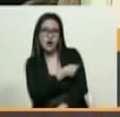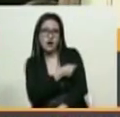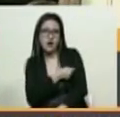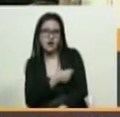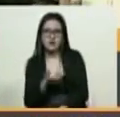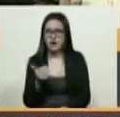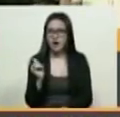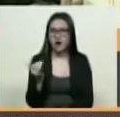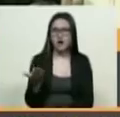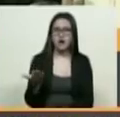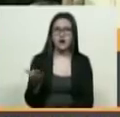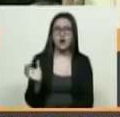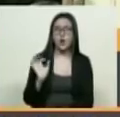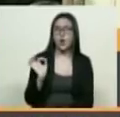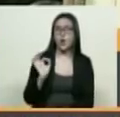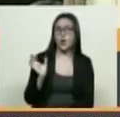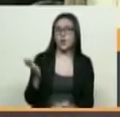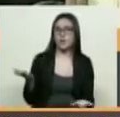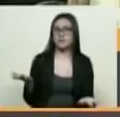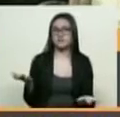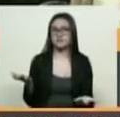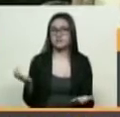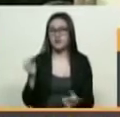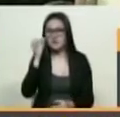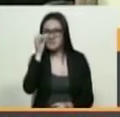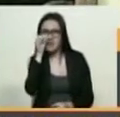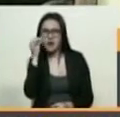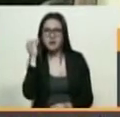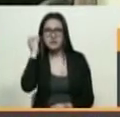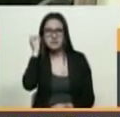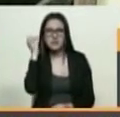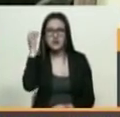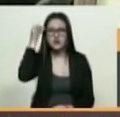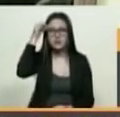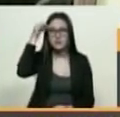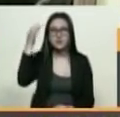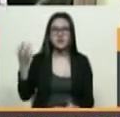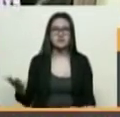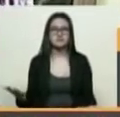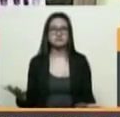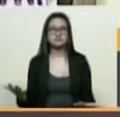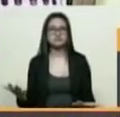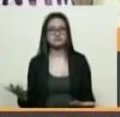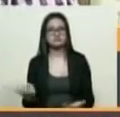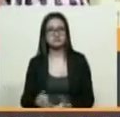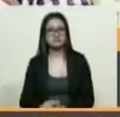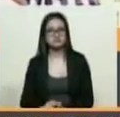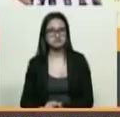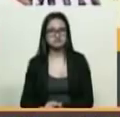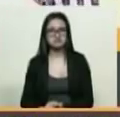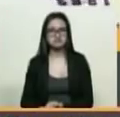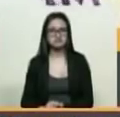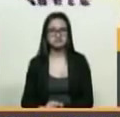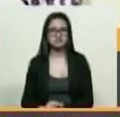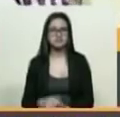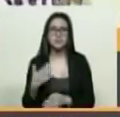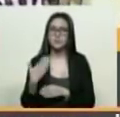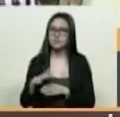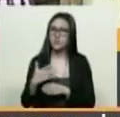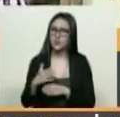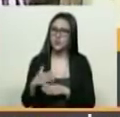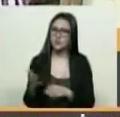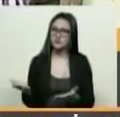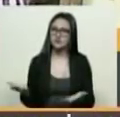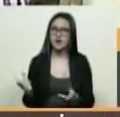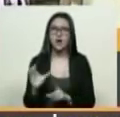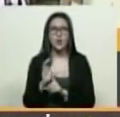adorna tu cuerpo un metal en algún lugar de tu rostro. Aquí, sobre todo